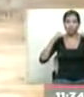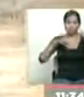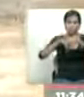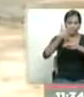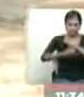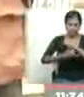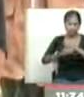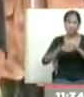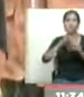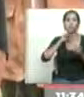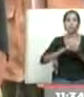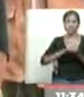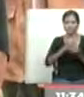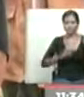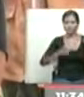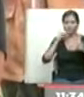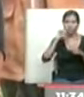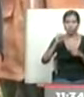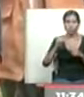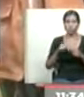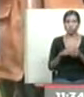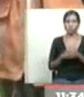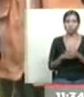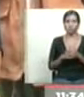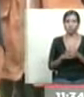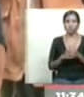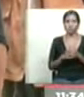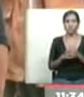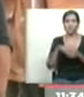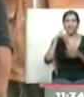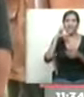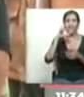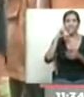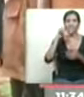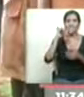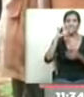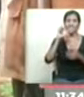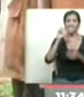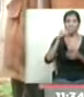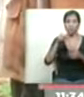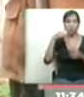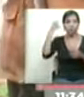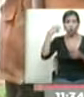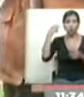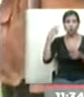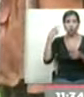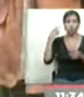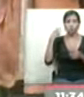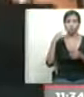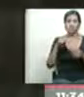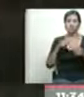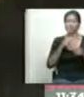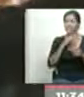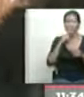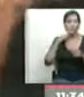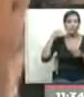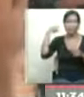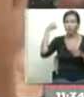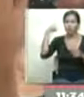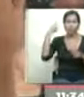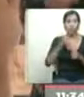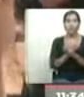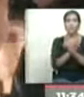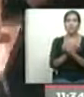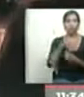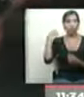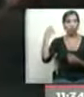Nicolás Maduro. Eliezer fue llamado loco, divinamente loco, amorosamente